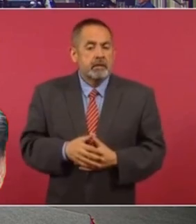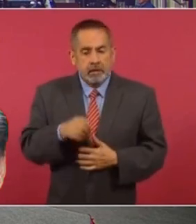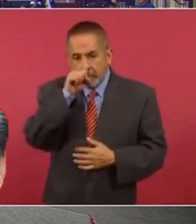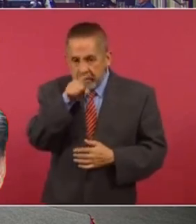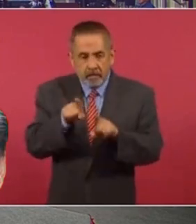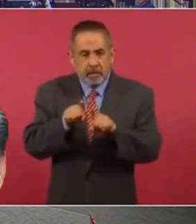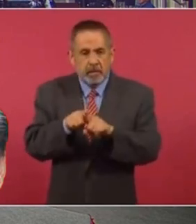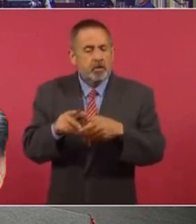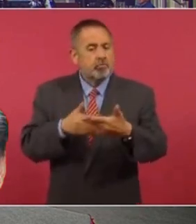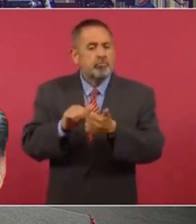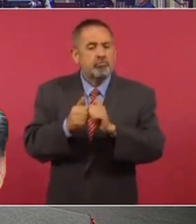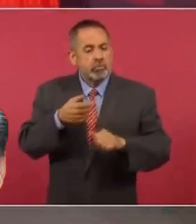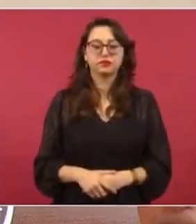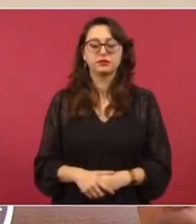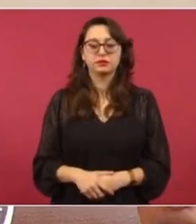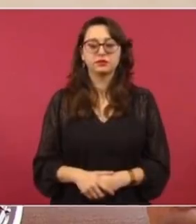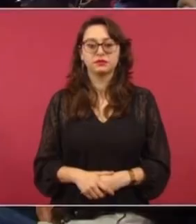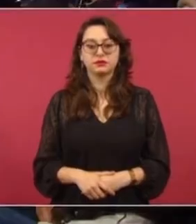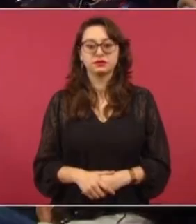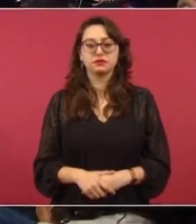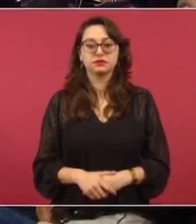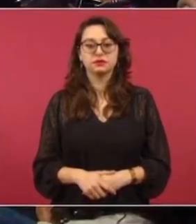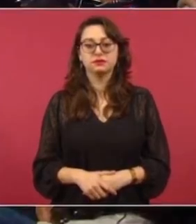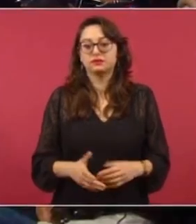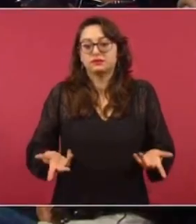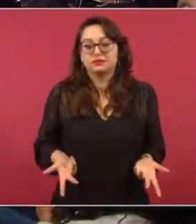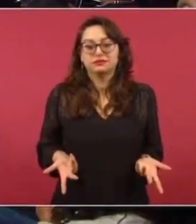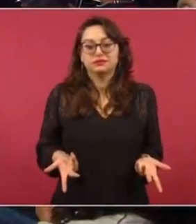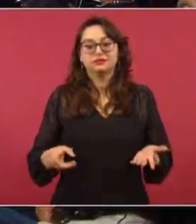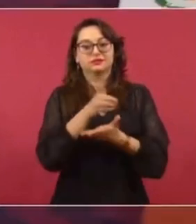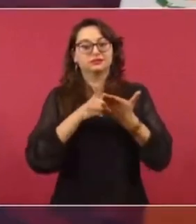también sea del conocimiento del senador Graham. Entonces, no se puede